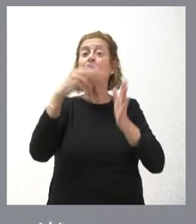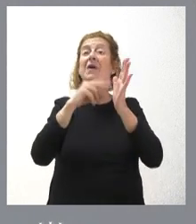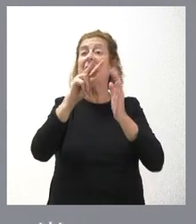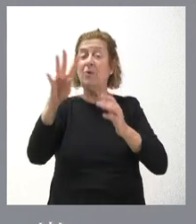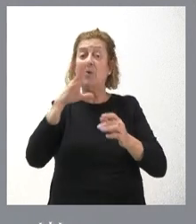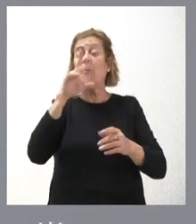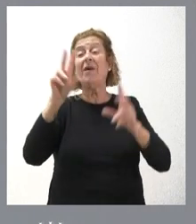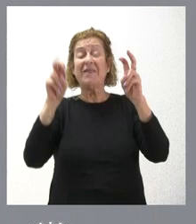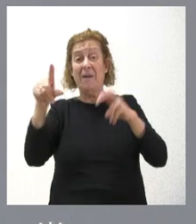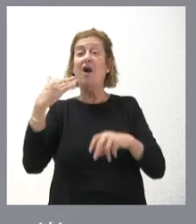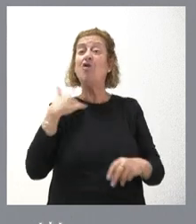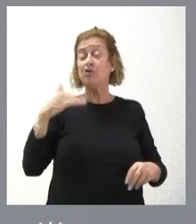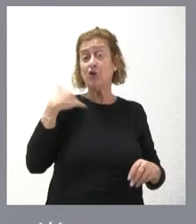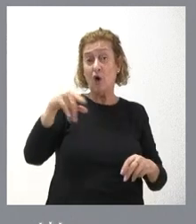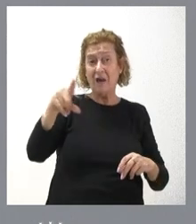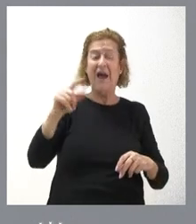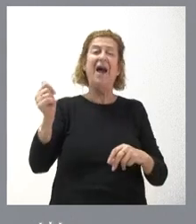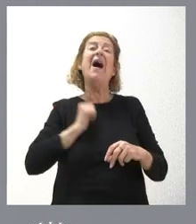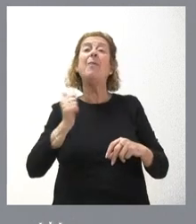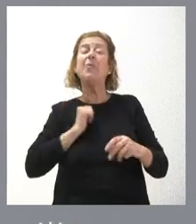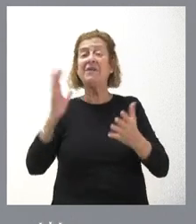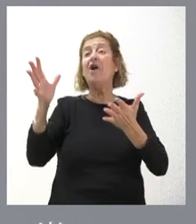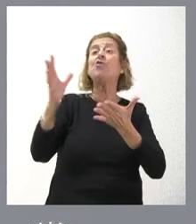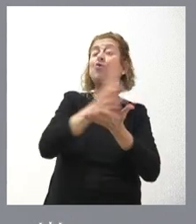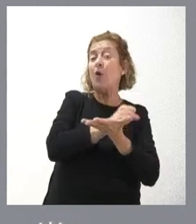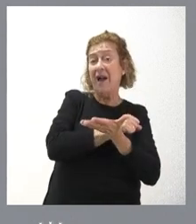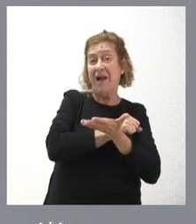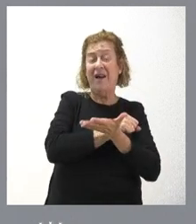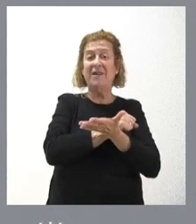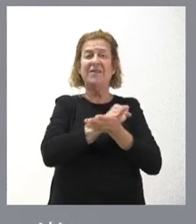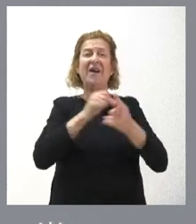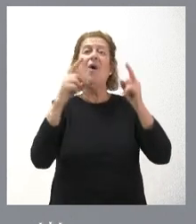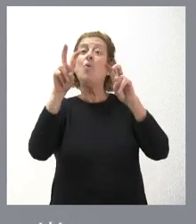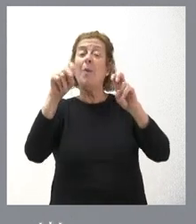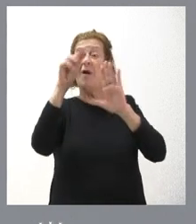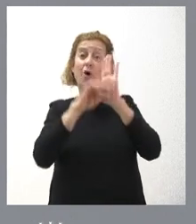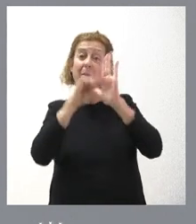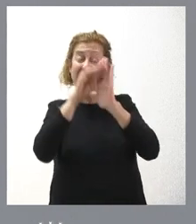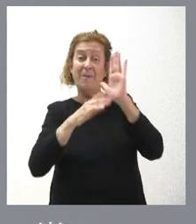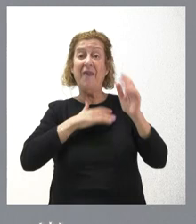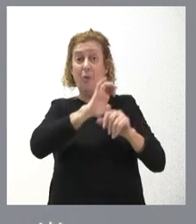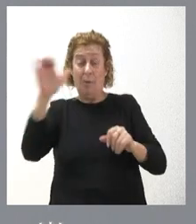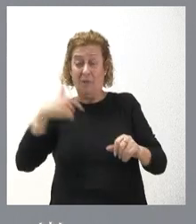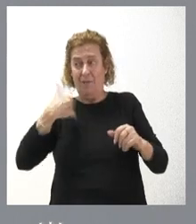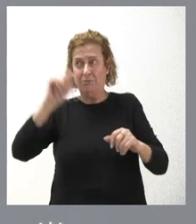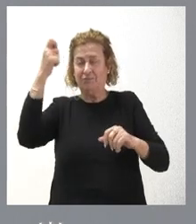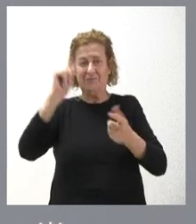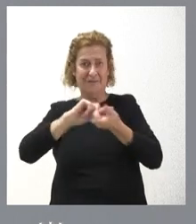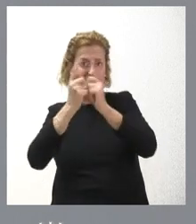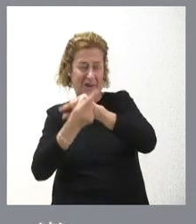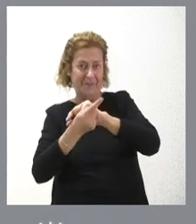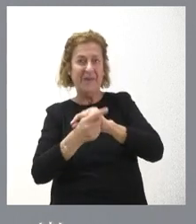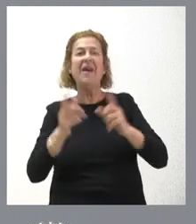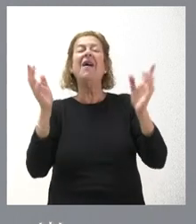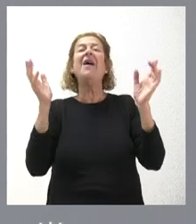Soria que se aprovechen todas las potencialidades que supone la nueva normativa europea que hemos conseguido modificar potencialidades que no